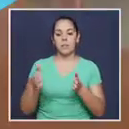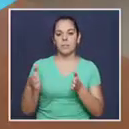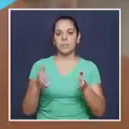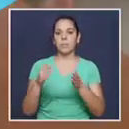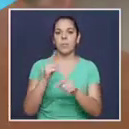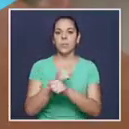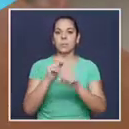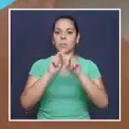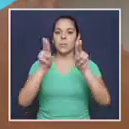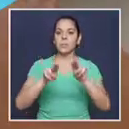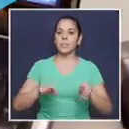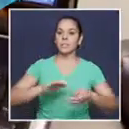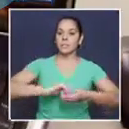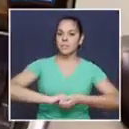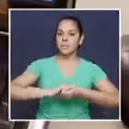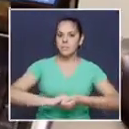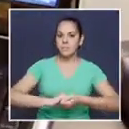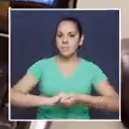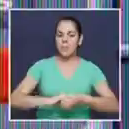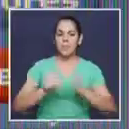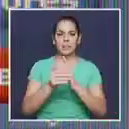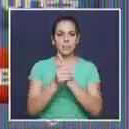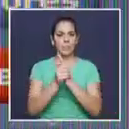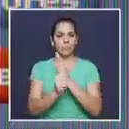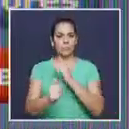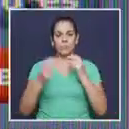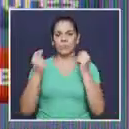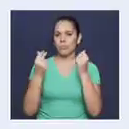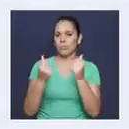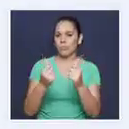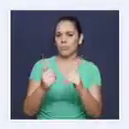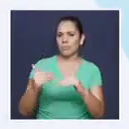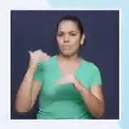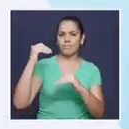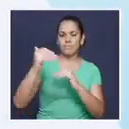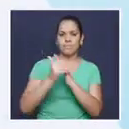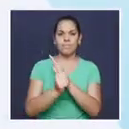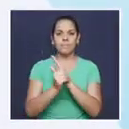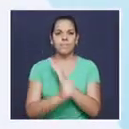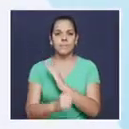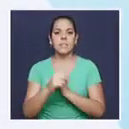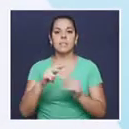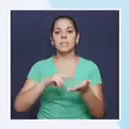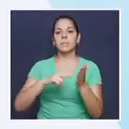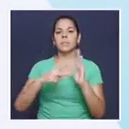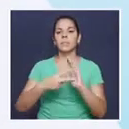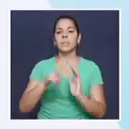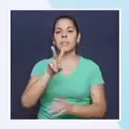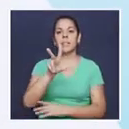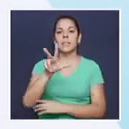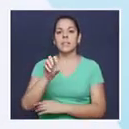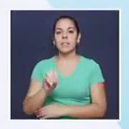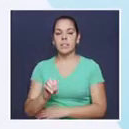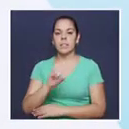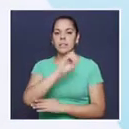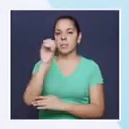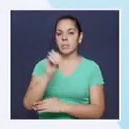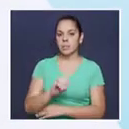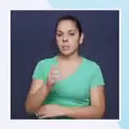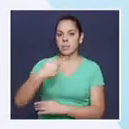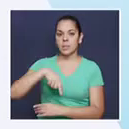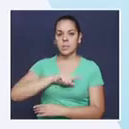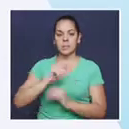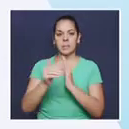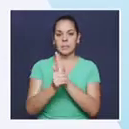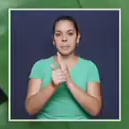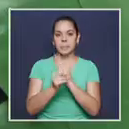solidaria, un segmento de red de altísima capacidad y velocidad que representará el 30% de la totalidad de nuestra banda